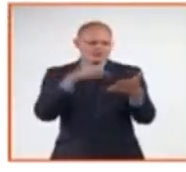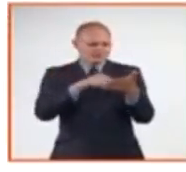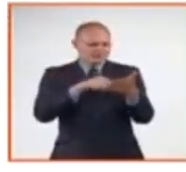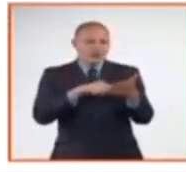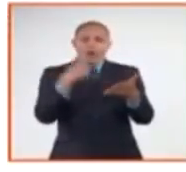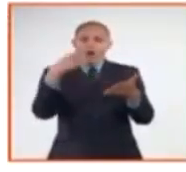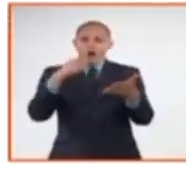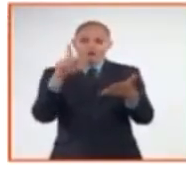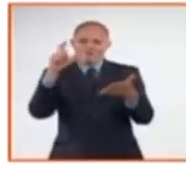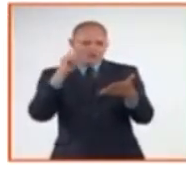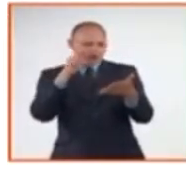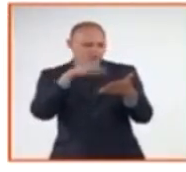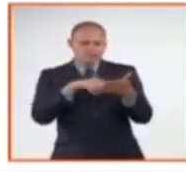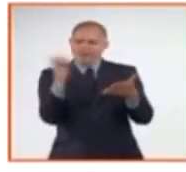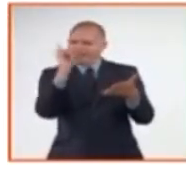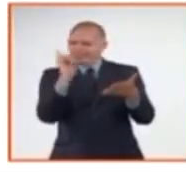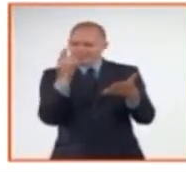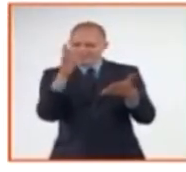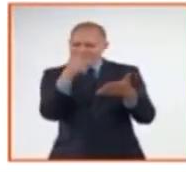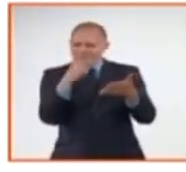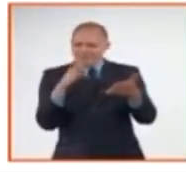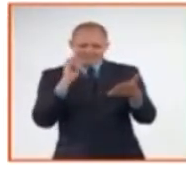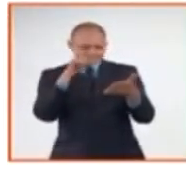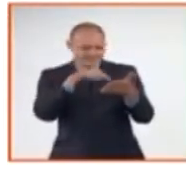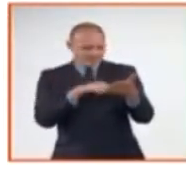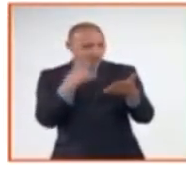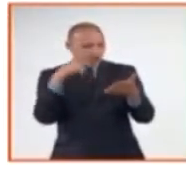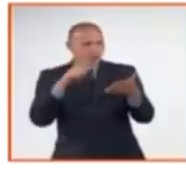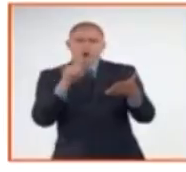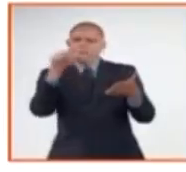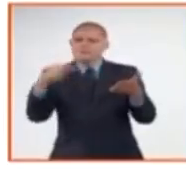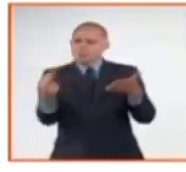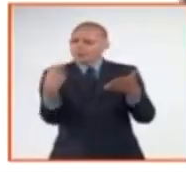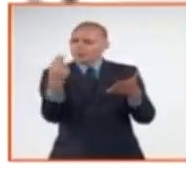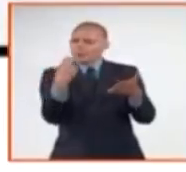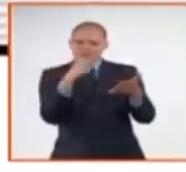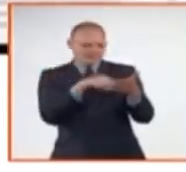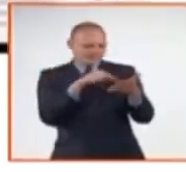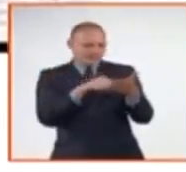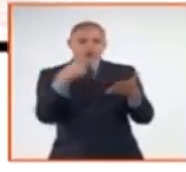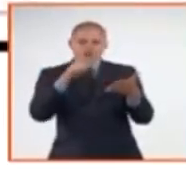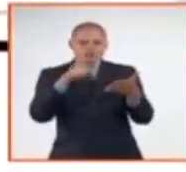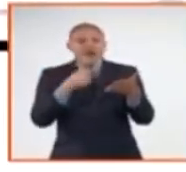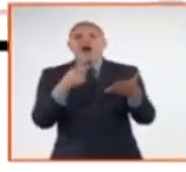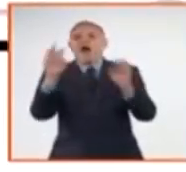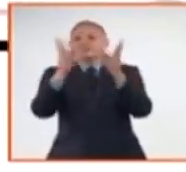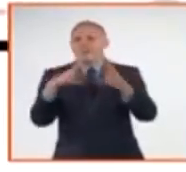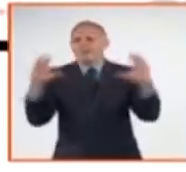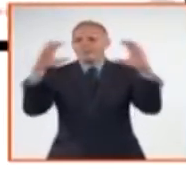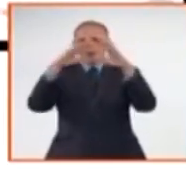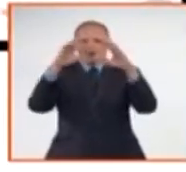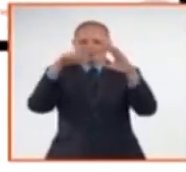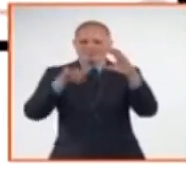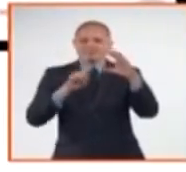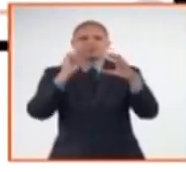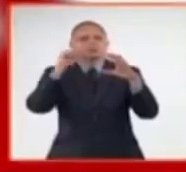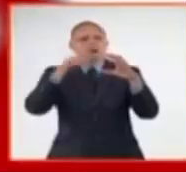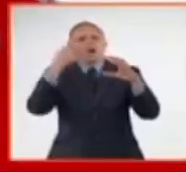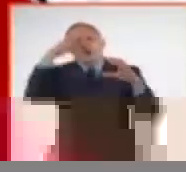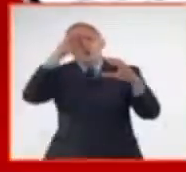imagen y los sonidos de cada día los comentarios de nuestros lectores cubadebate una mirada desde cuba en el espacio público